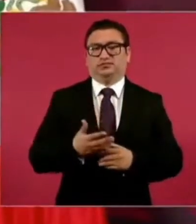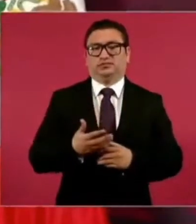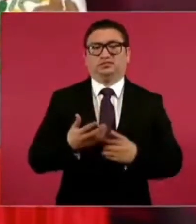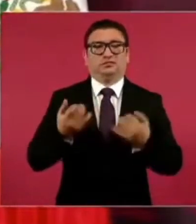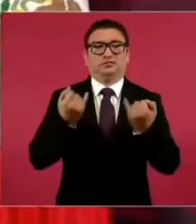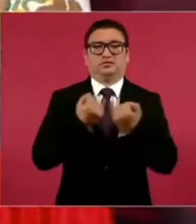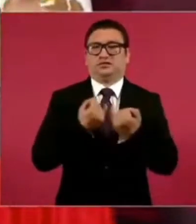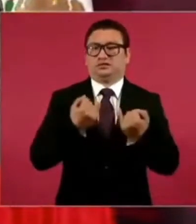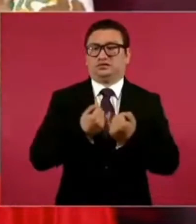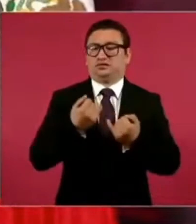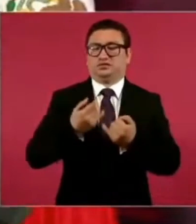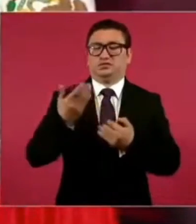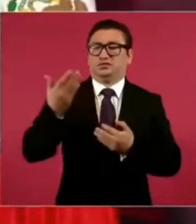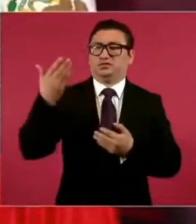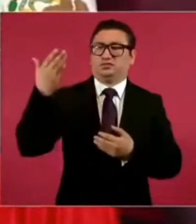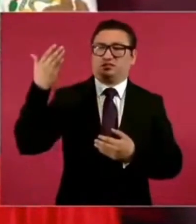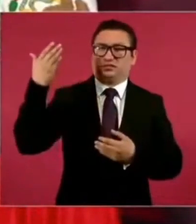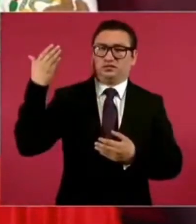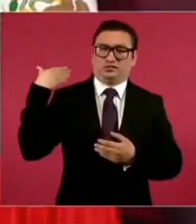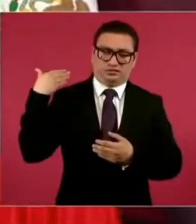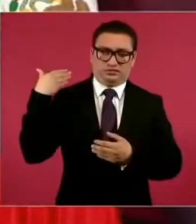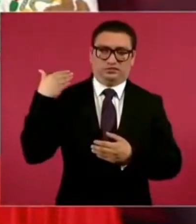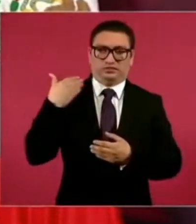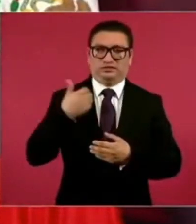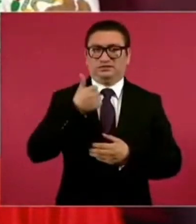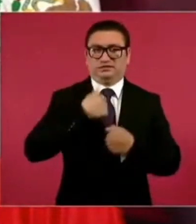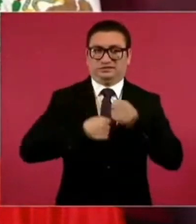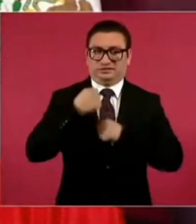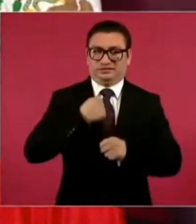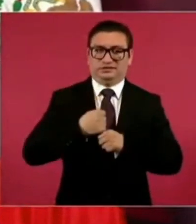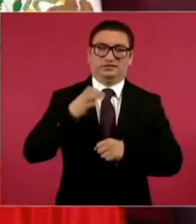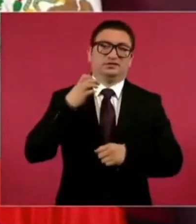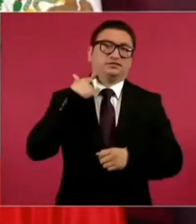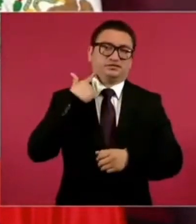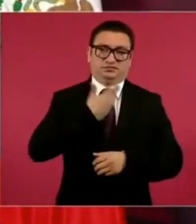hasta el sexenio pasado,